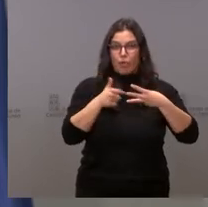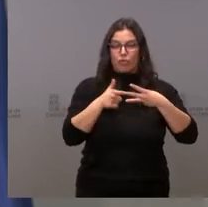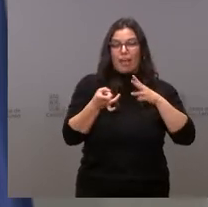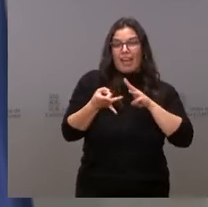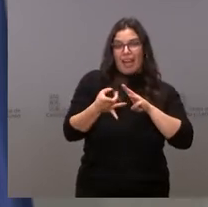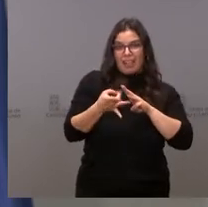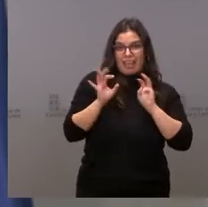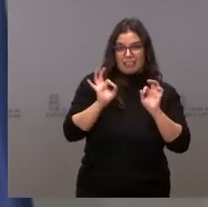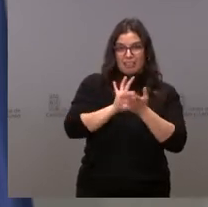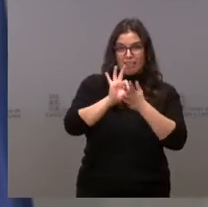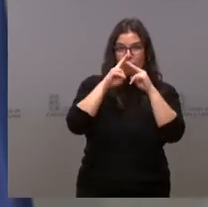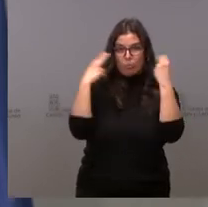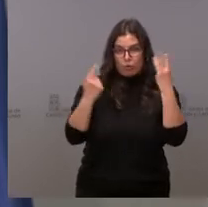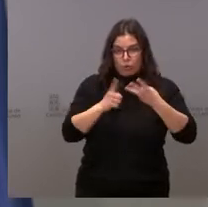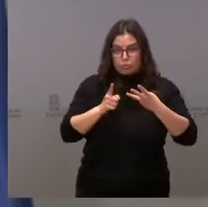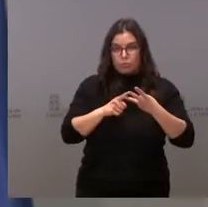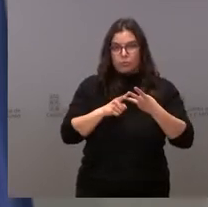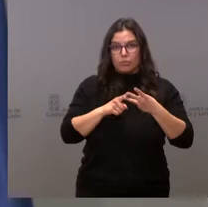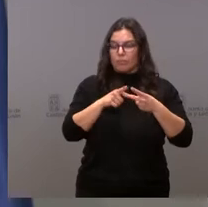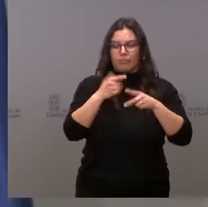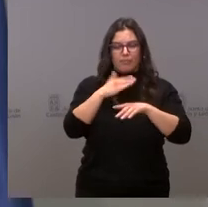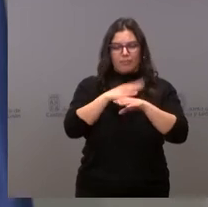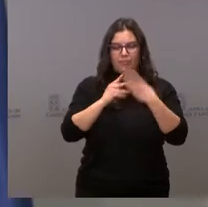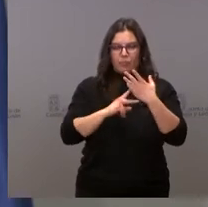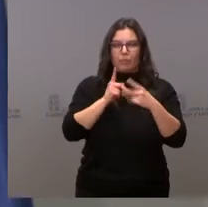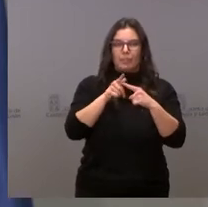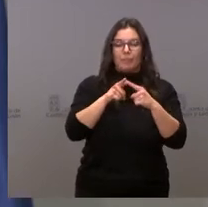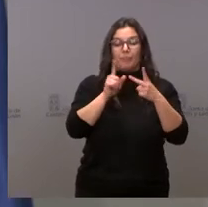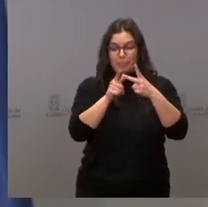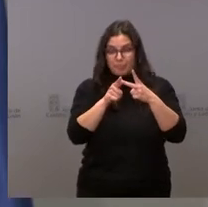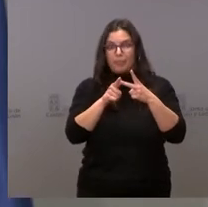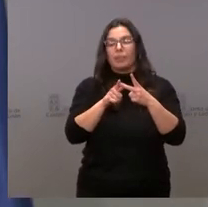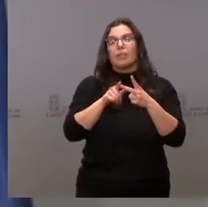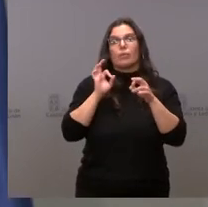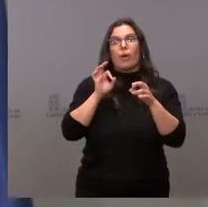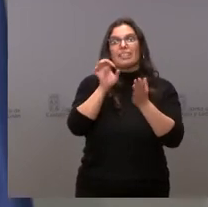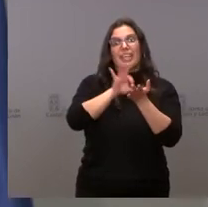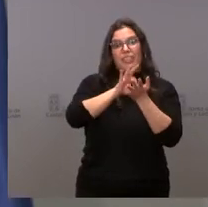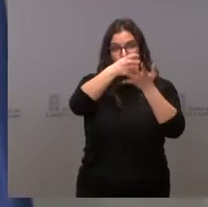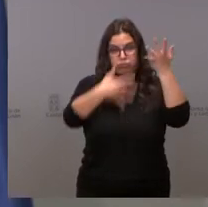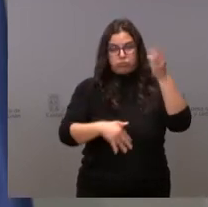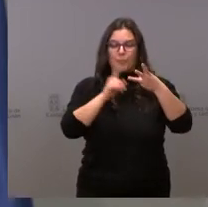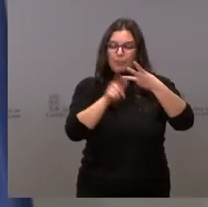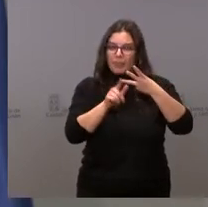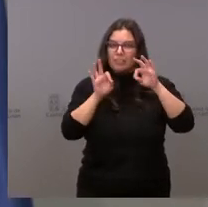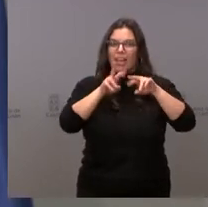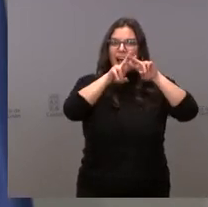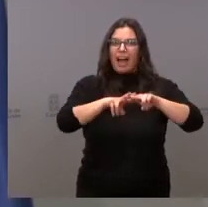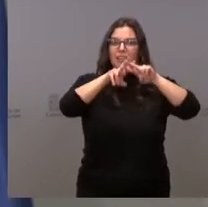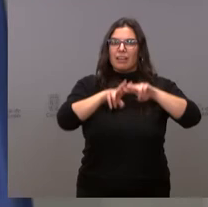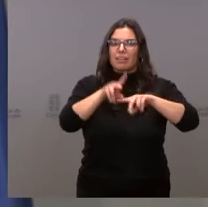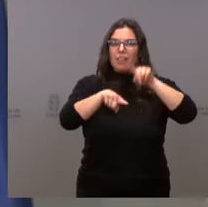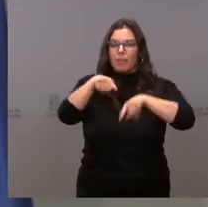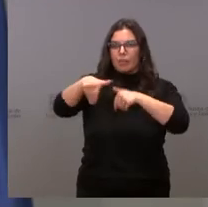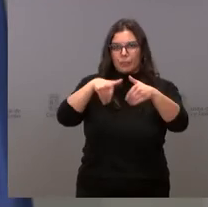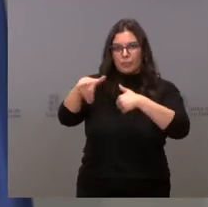públicos el segundo cartas de los servicios y el tercero análisis de la demanda y evaluación del